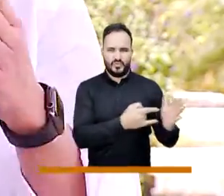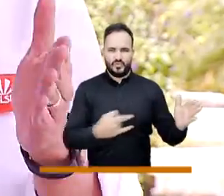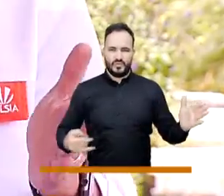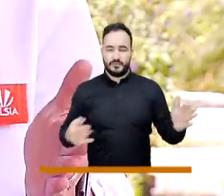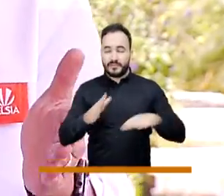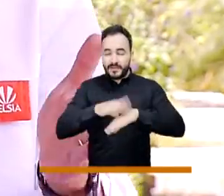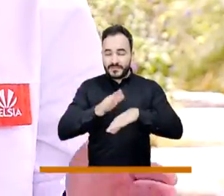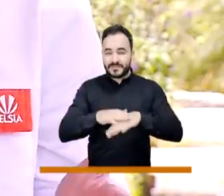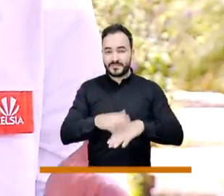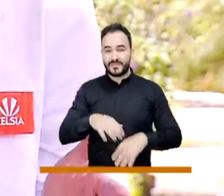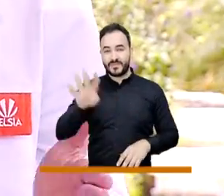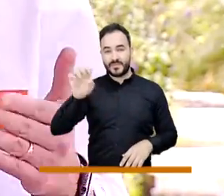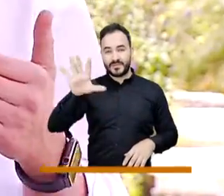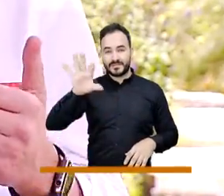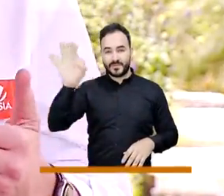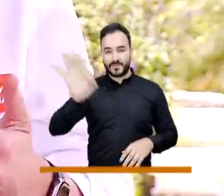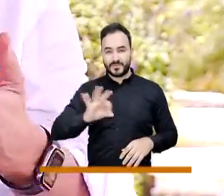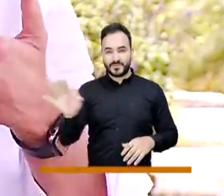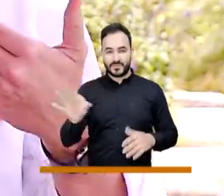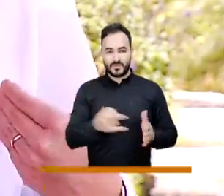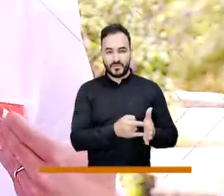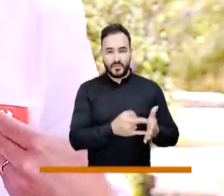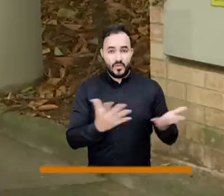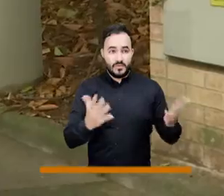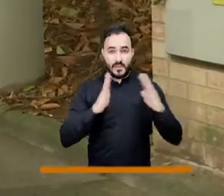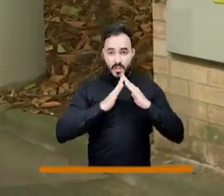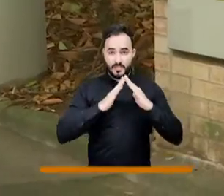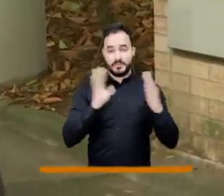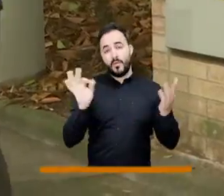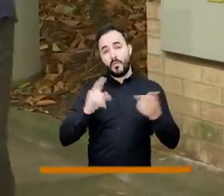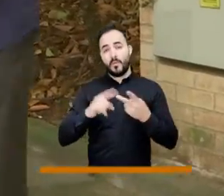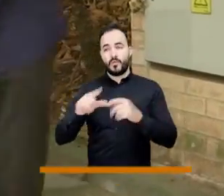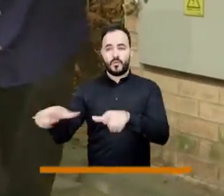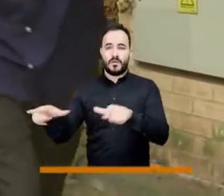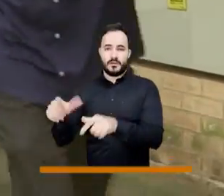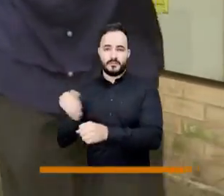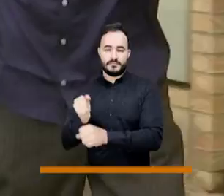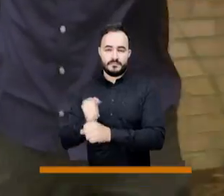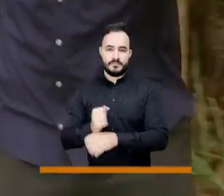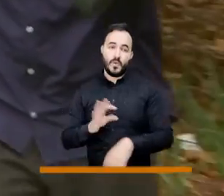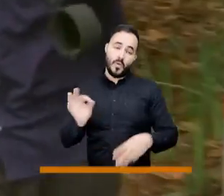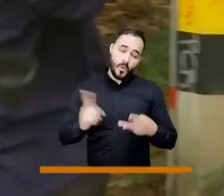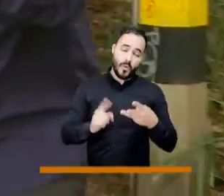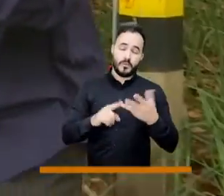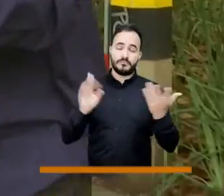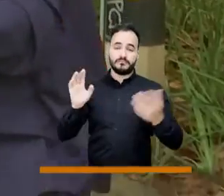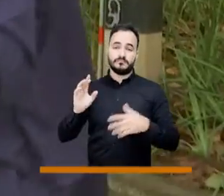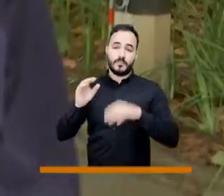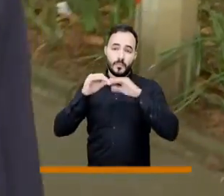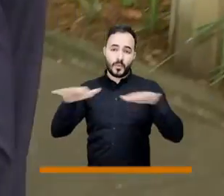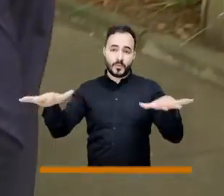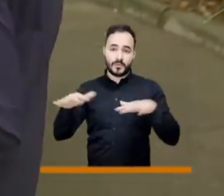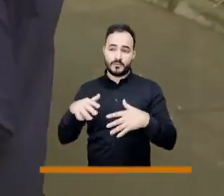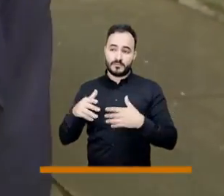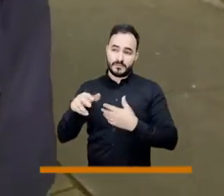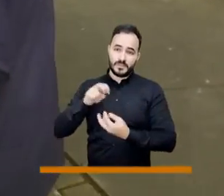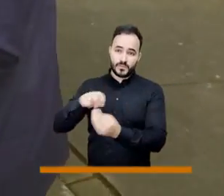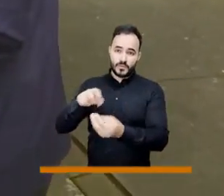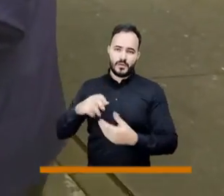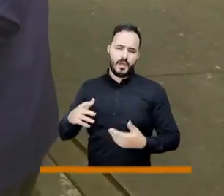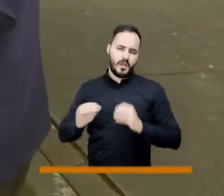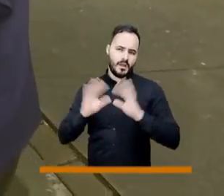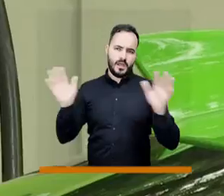que el 95% de la carga del vehículo se hace en el hogar o en el sitio de trabajo. Y si es vehículo público, pues lógicamente hay patios y